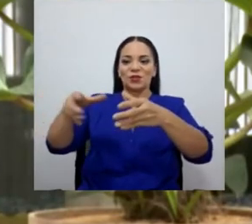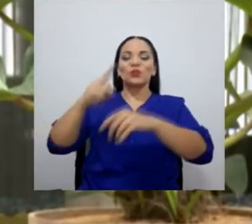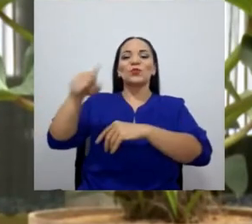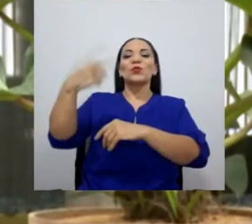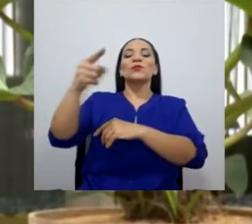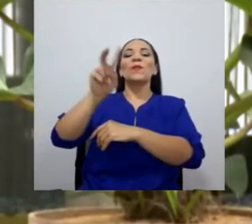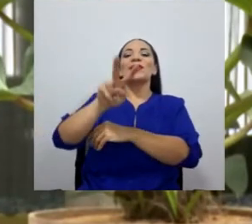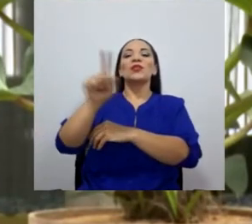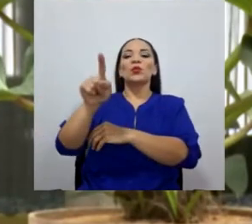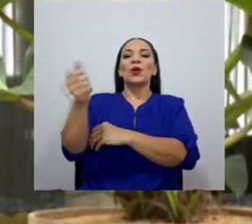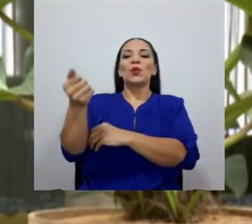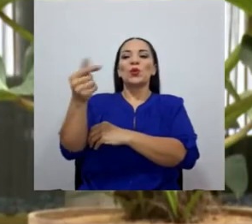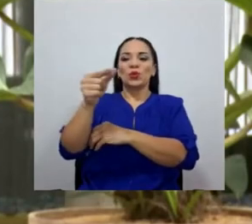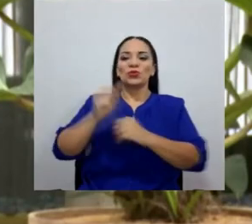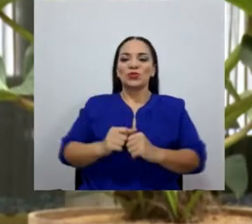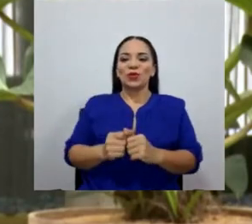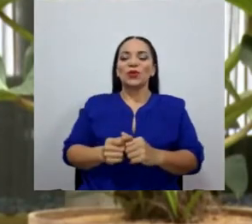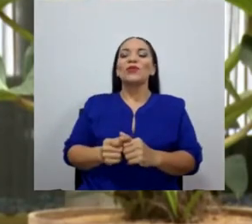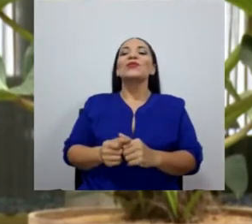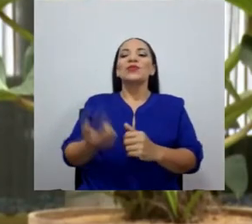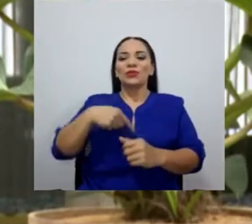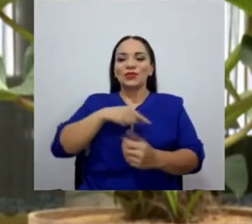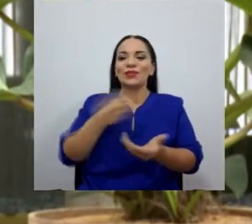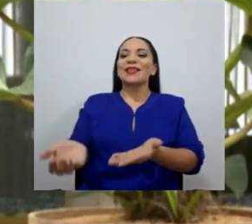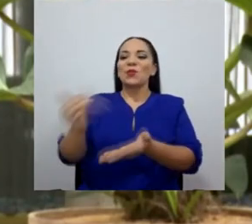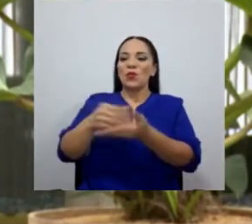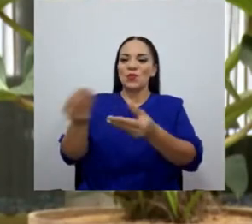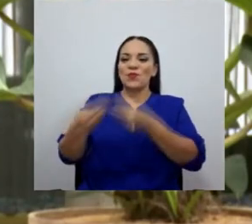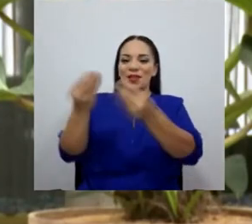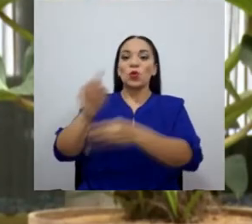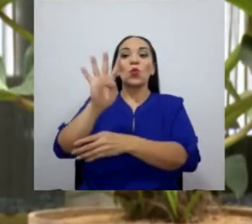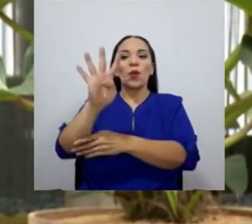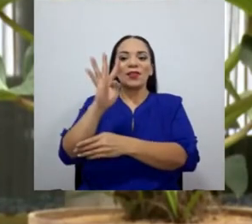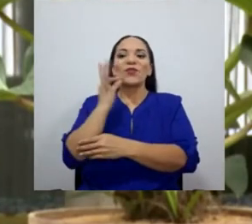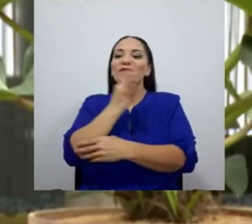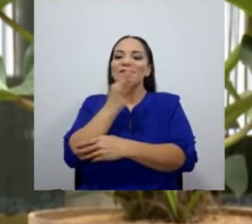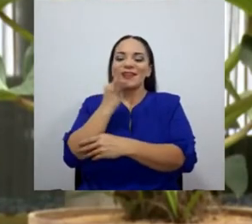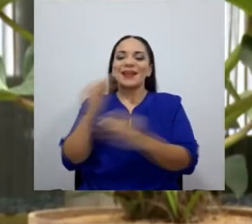agosto les estemos devolviendo cuatro fincas más.